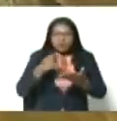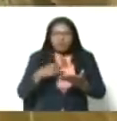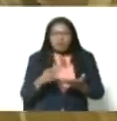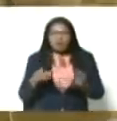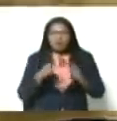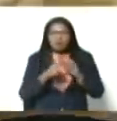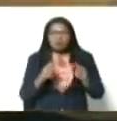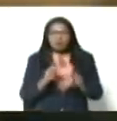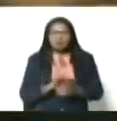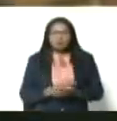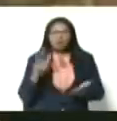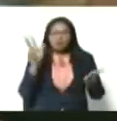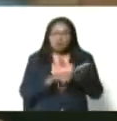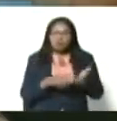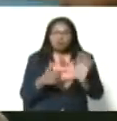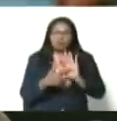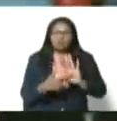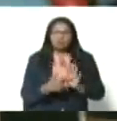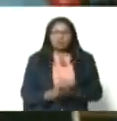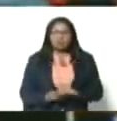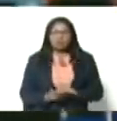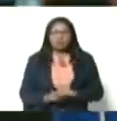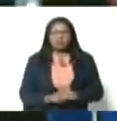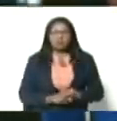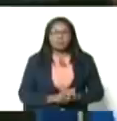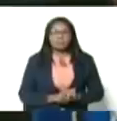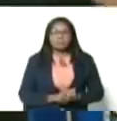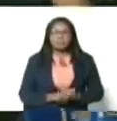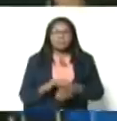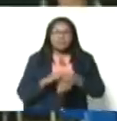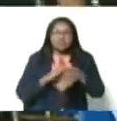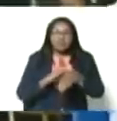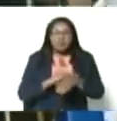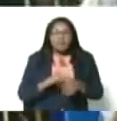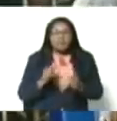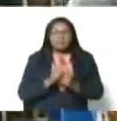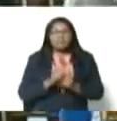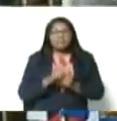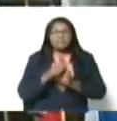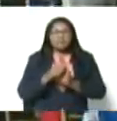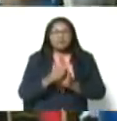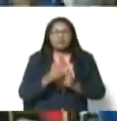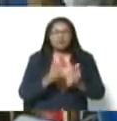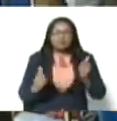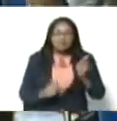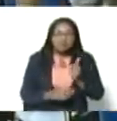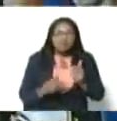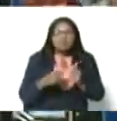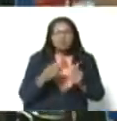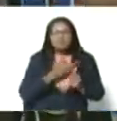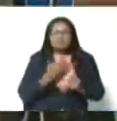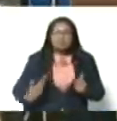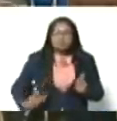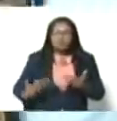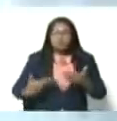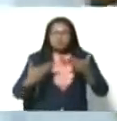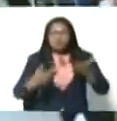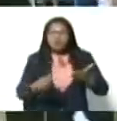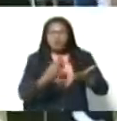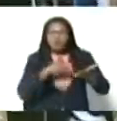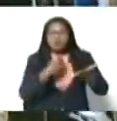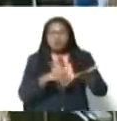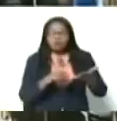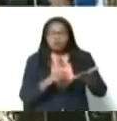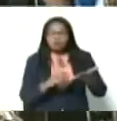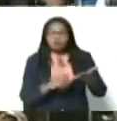colectivo. Cúmplase, con su permiso, señora vicepresidenta, hago entrega del contrato